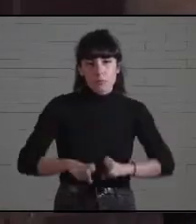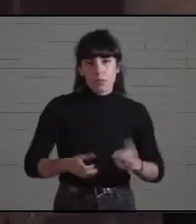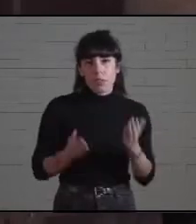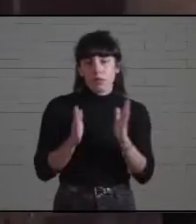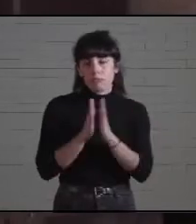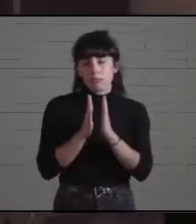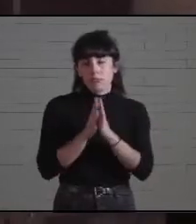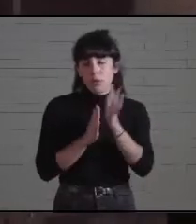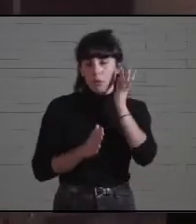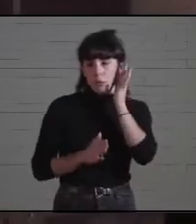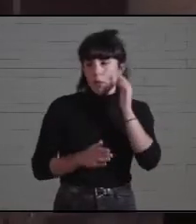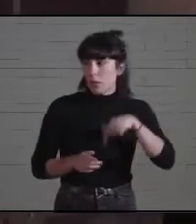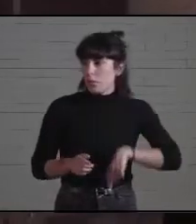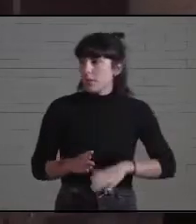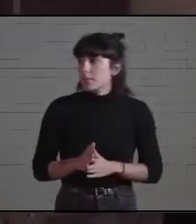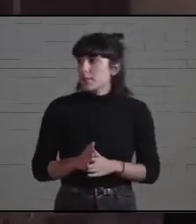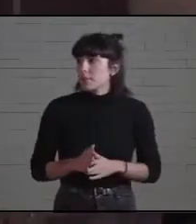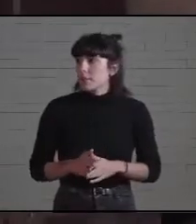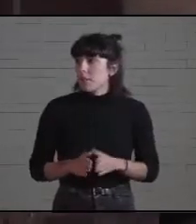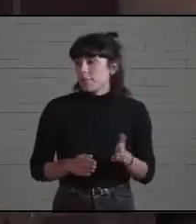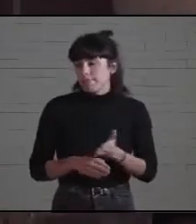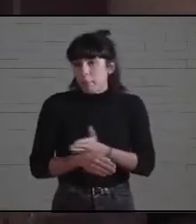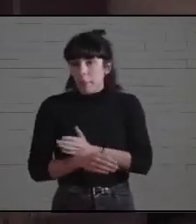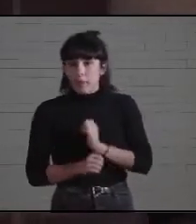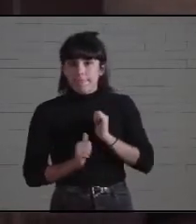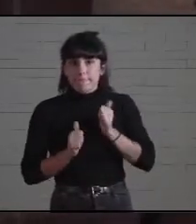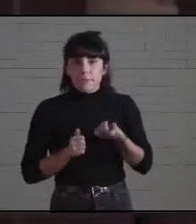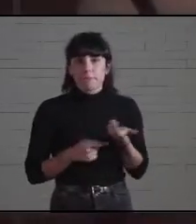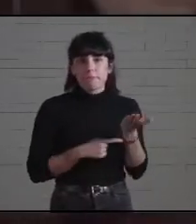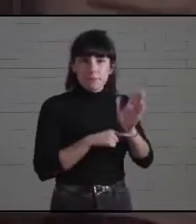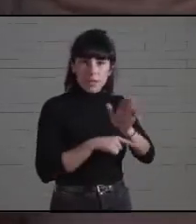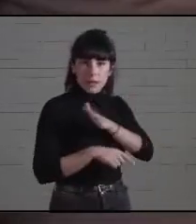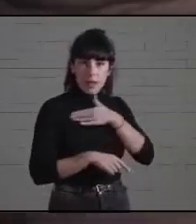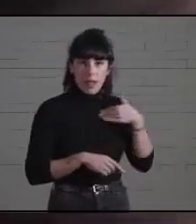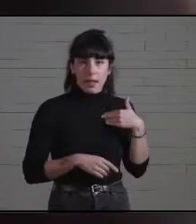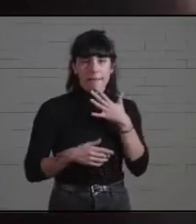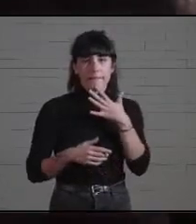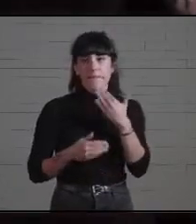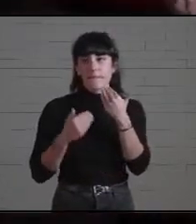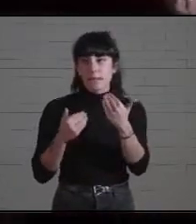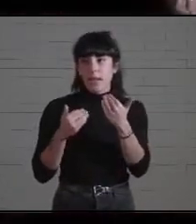2. Y antes de empezar, muchas gracias.